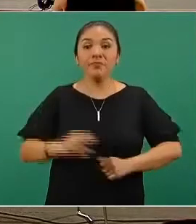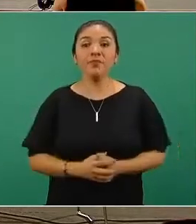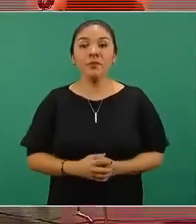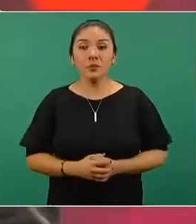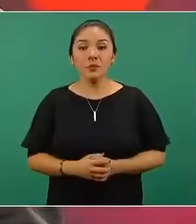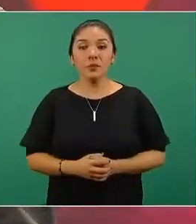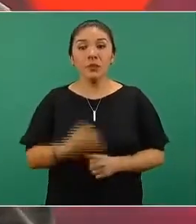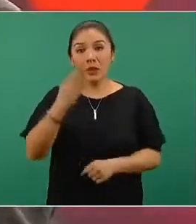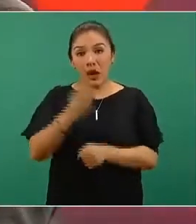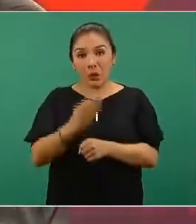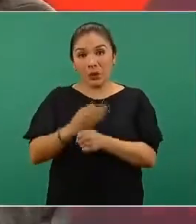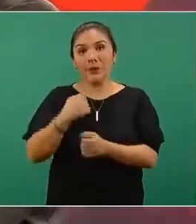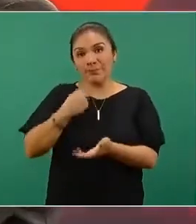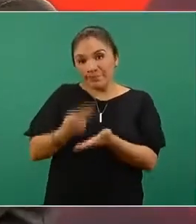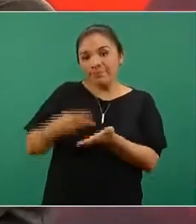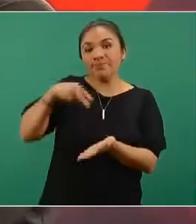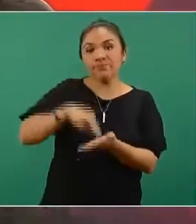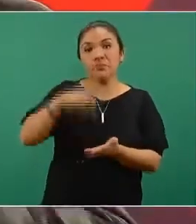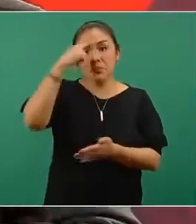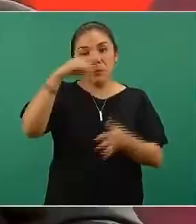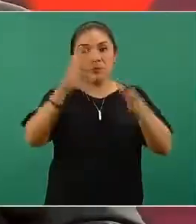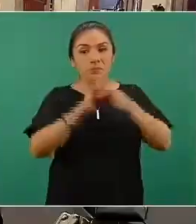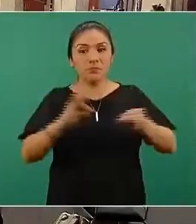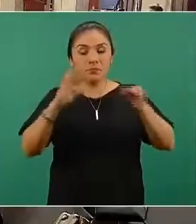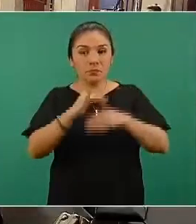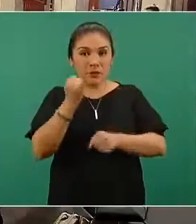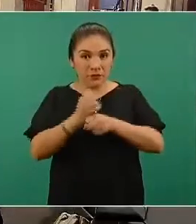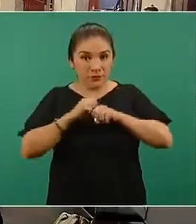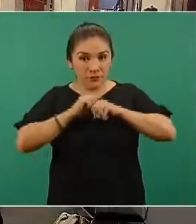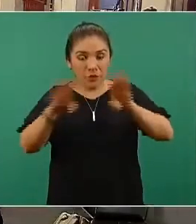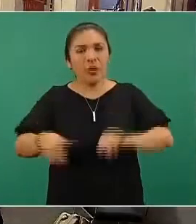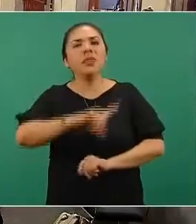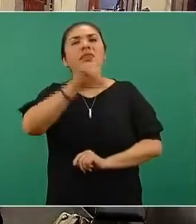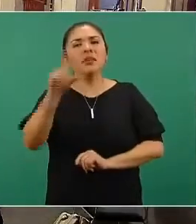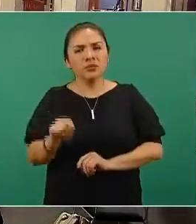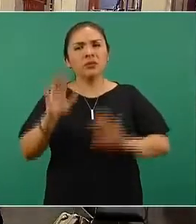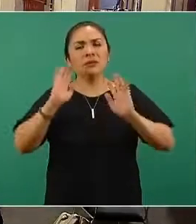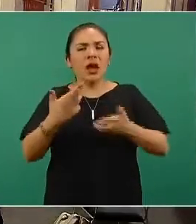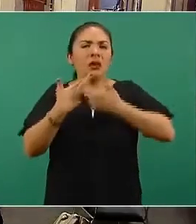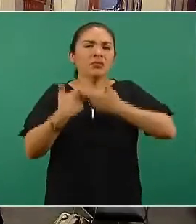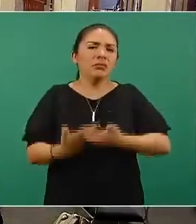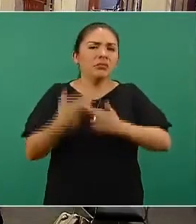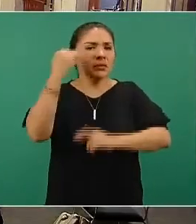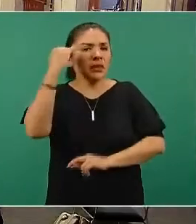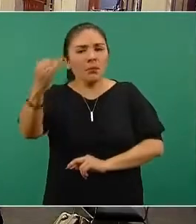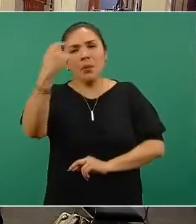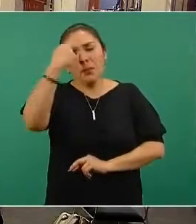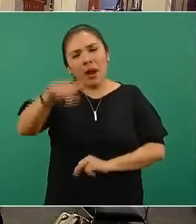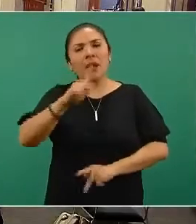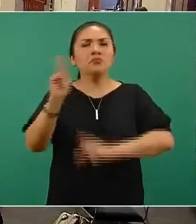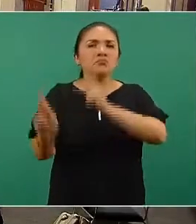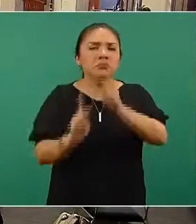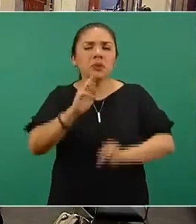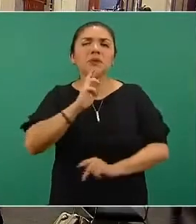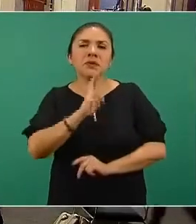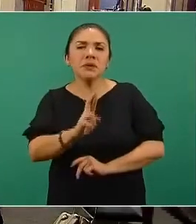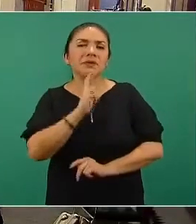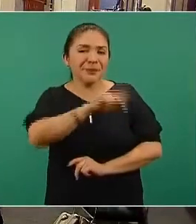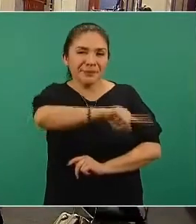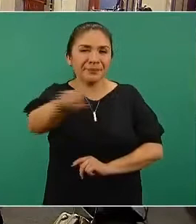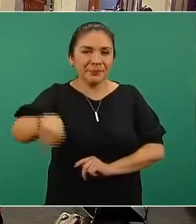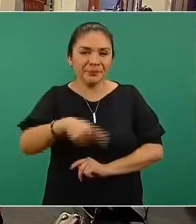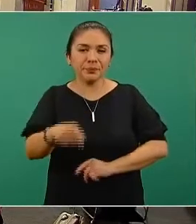Voy a ponerme de pie para hacer el informe técnico y después tendremos tiempo para preguntas y